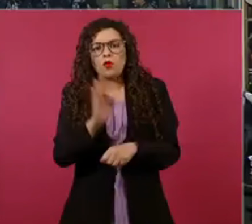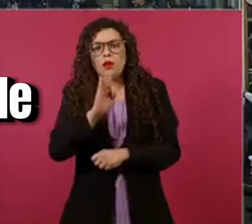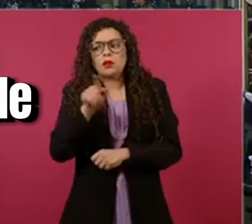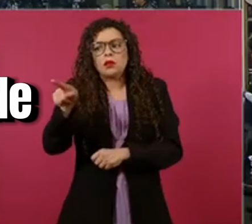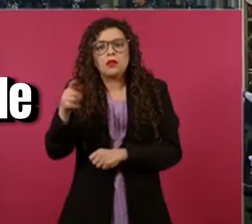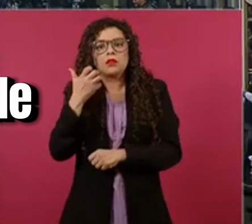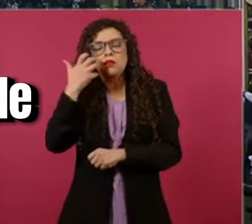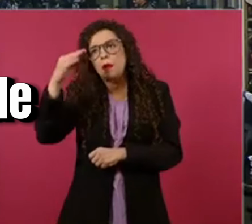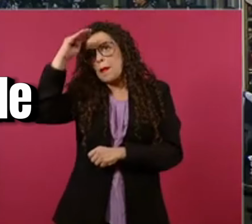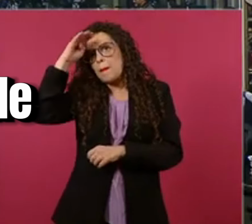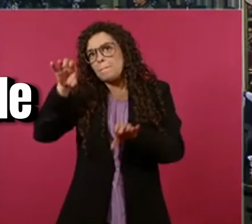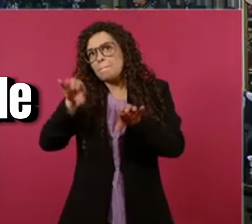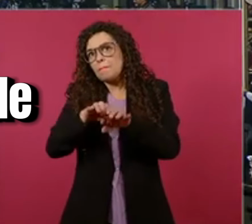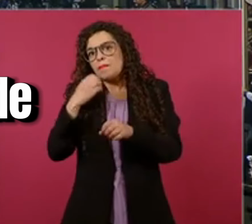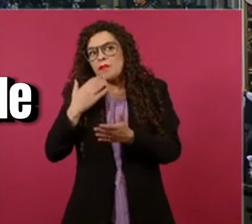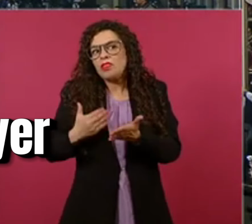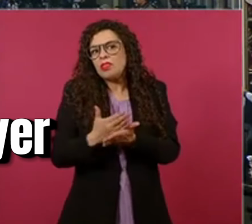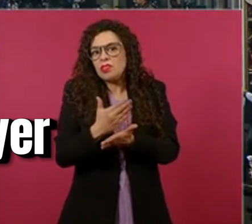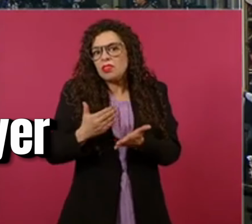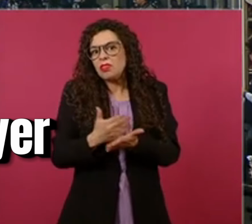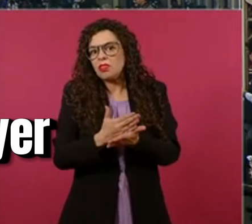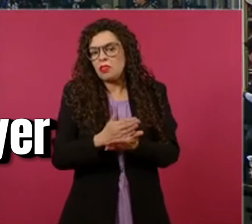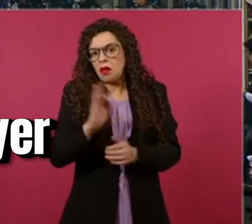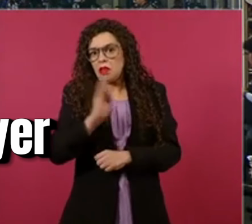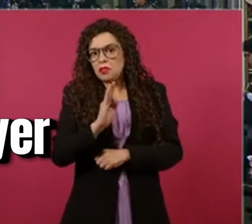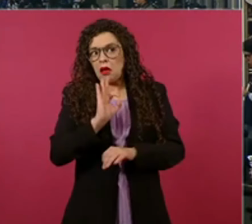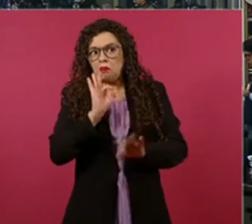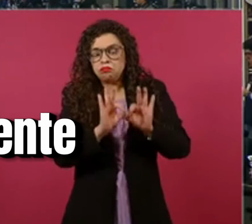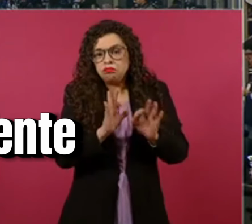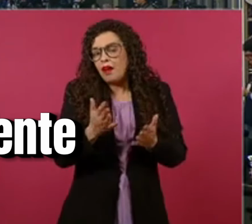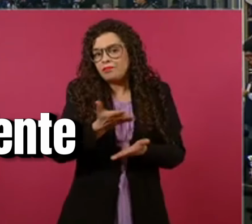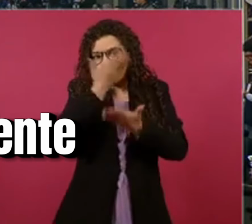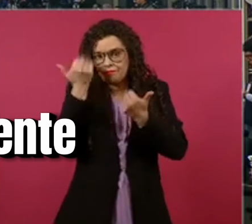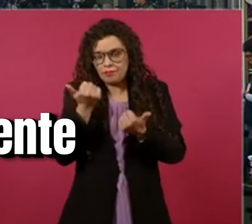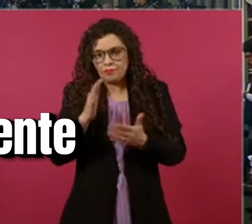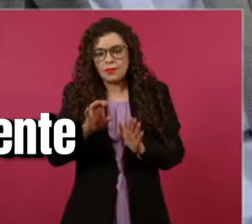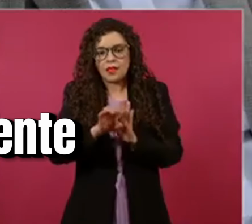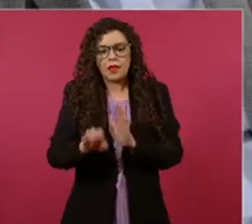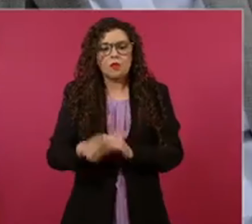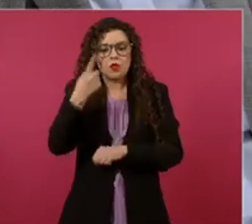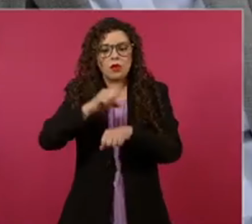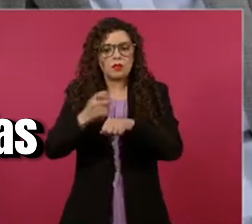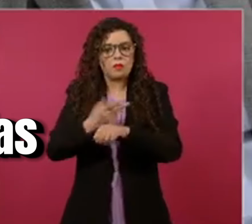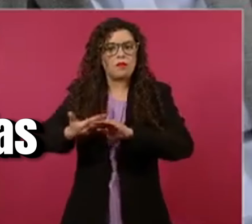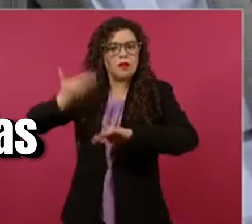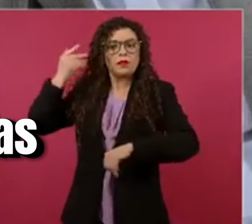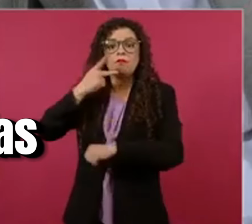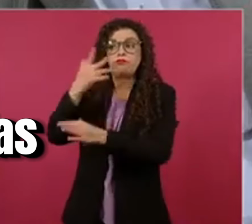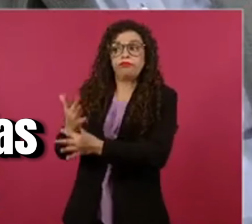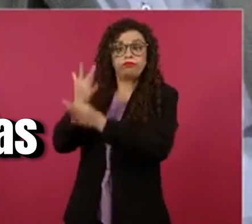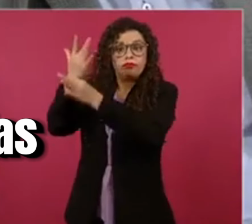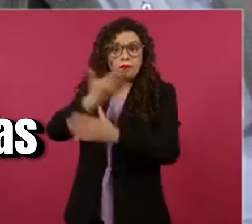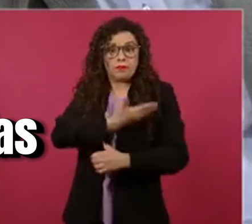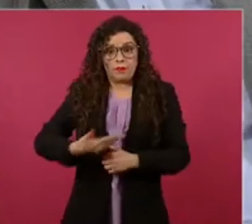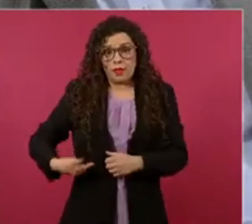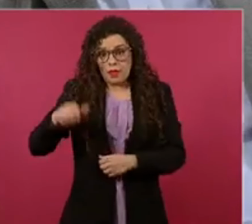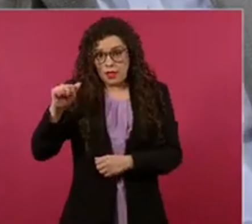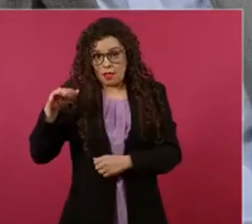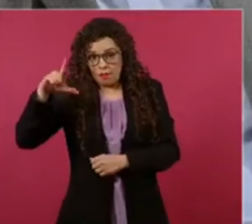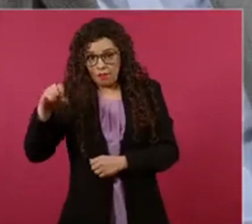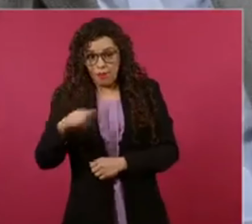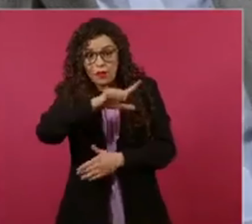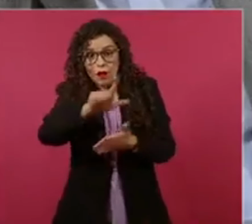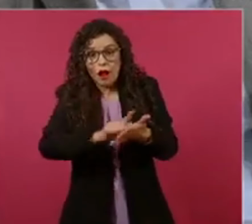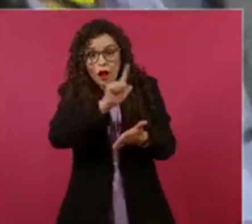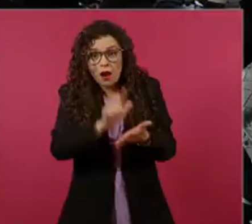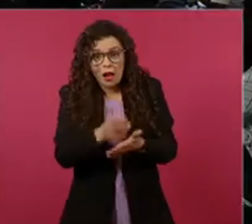empañar todo este trabajo que, bueno, a final de cuentas, como lo mencionó la semana pasada el presidente, son reformas que están encaminadas al beneficio